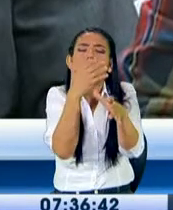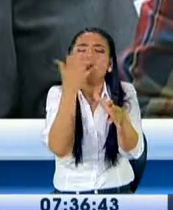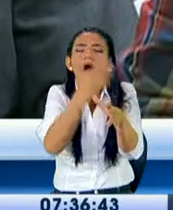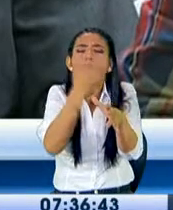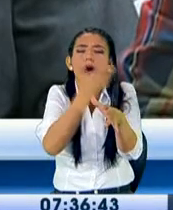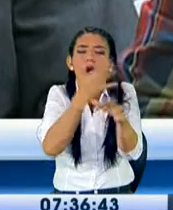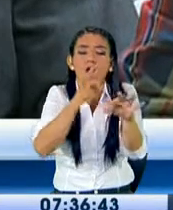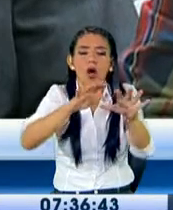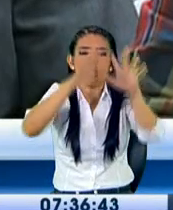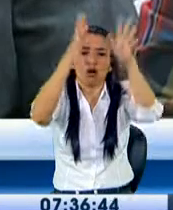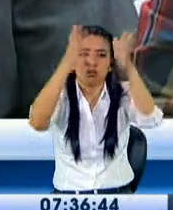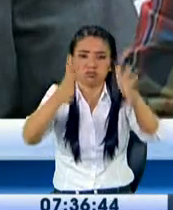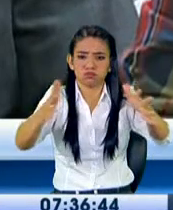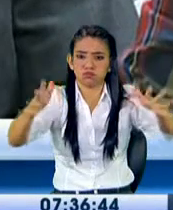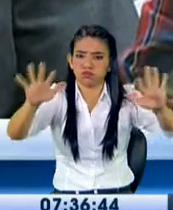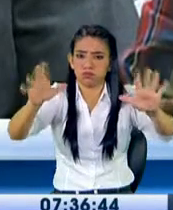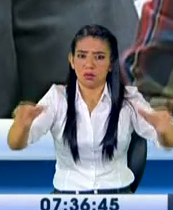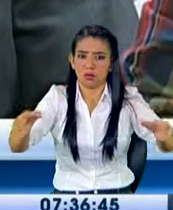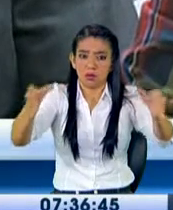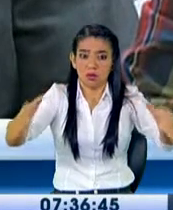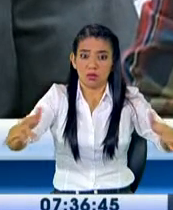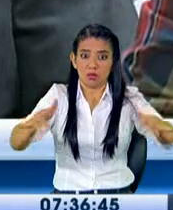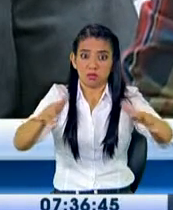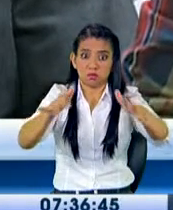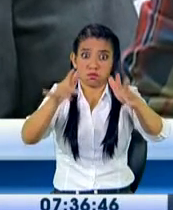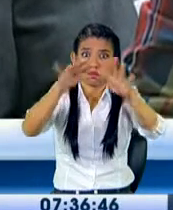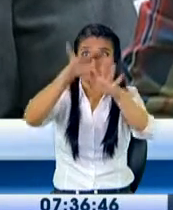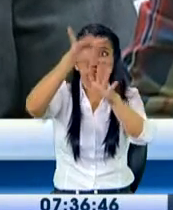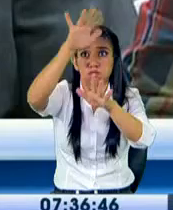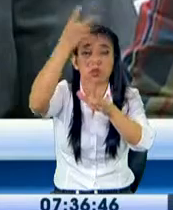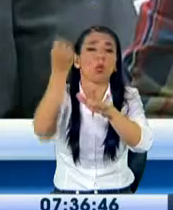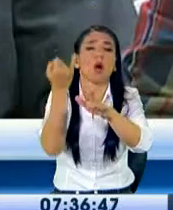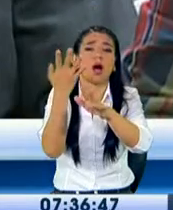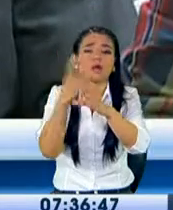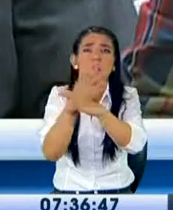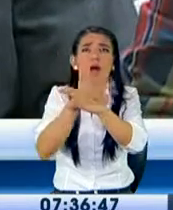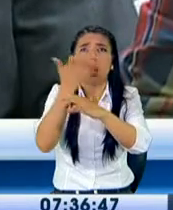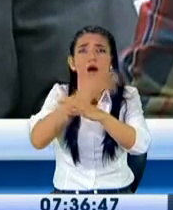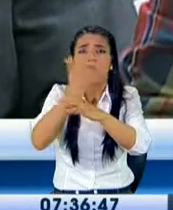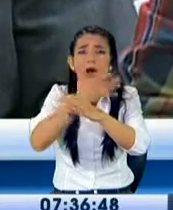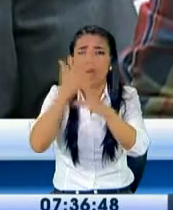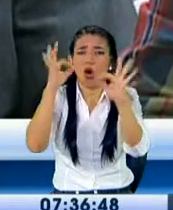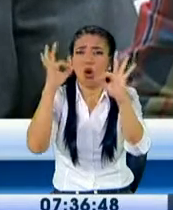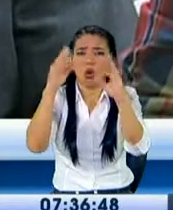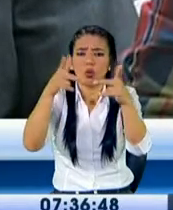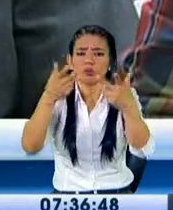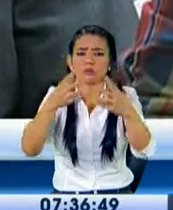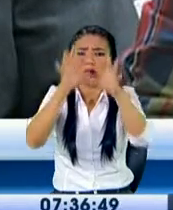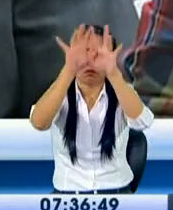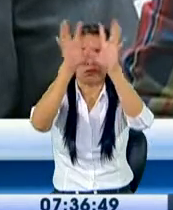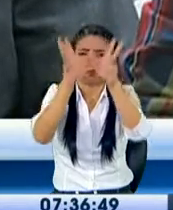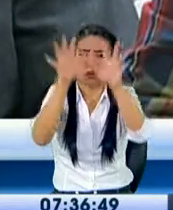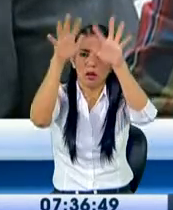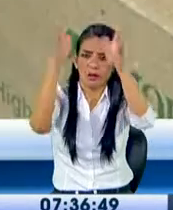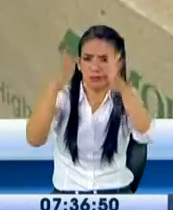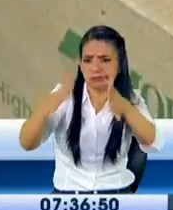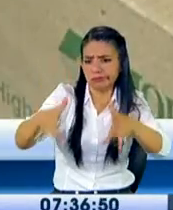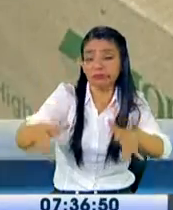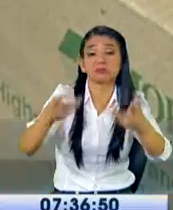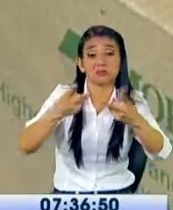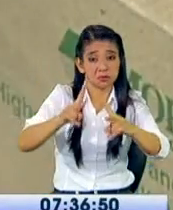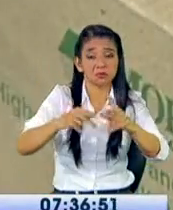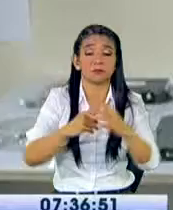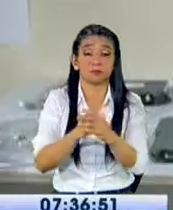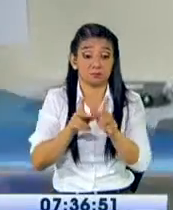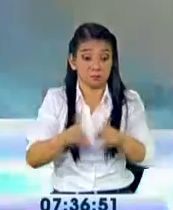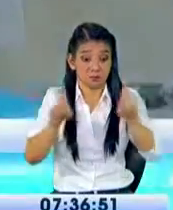la temperatura relativa de las columnas que están saliendo, cuál es la temperatura relativa de los materiales que se están eyectando. Con los datos